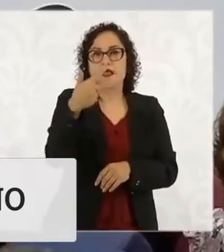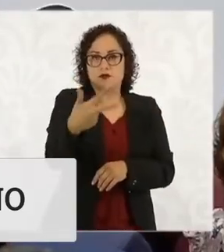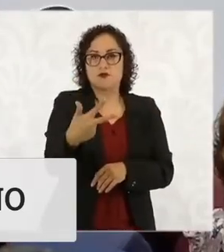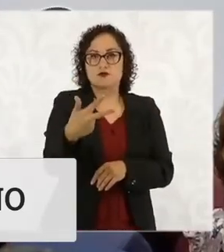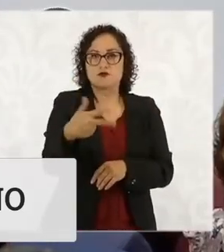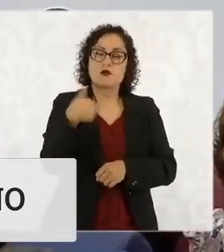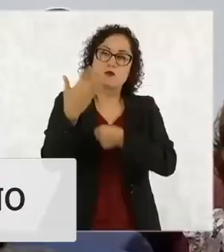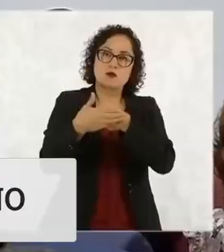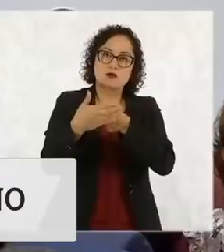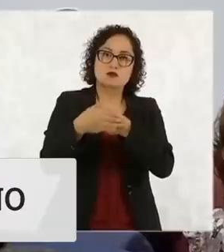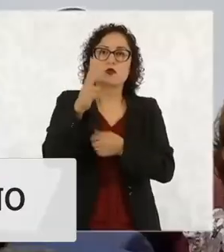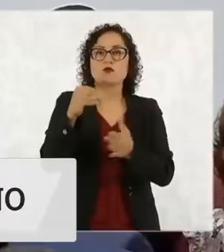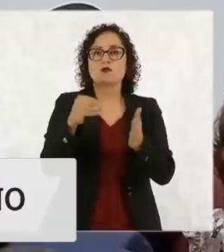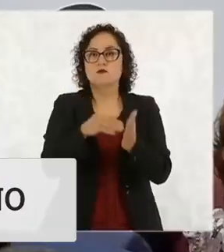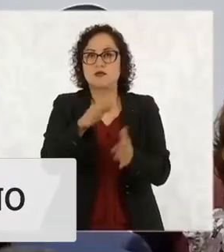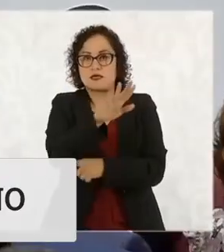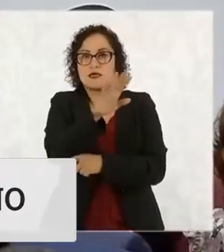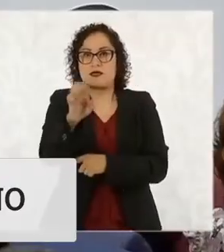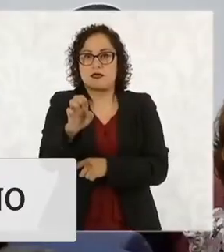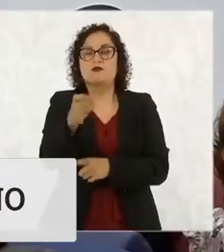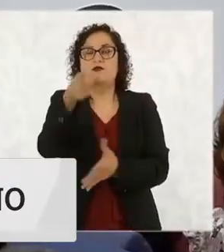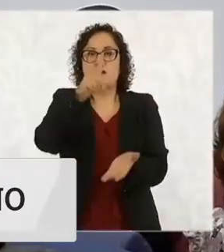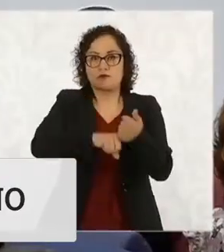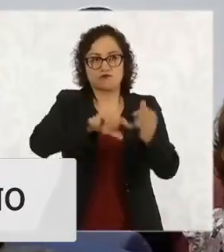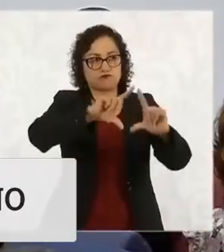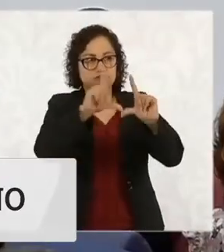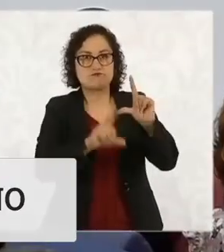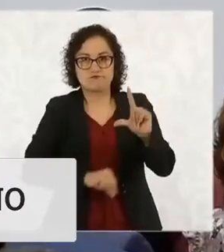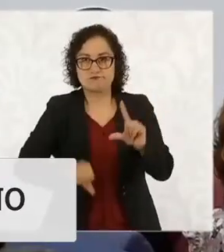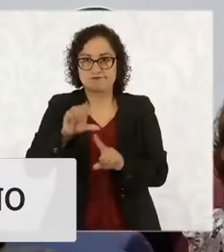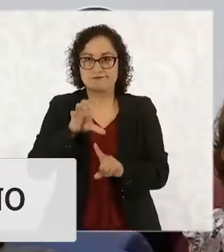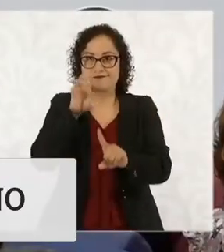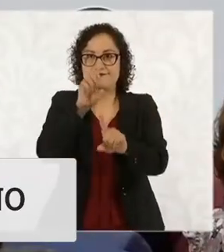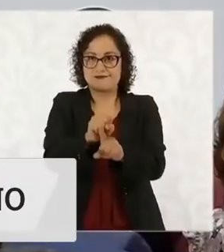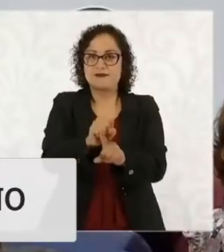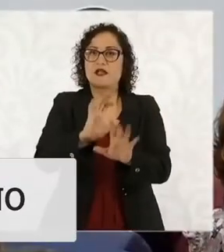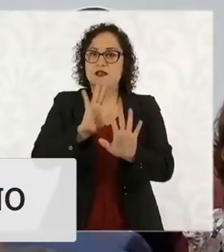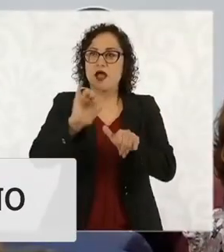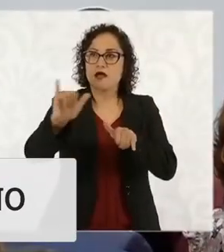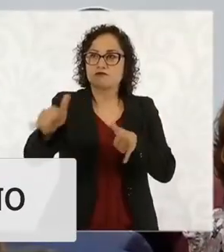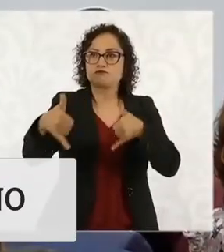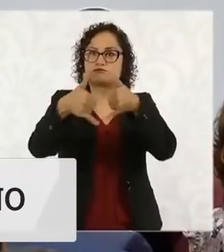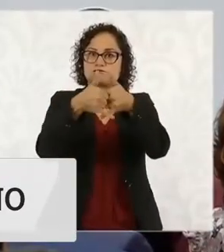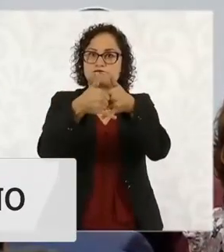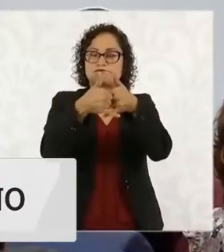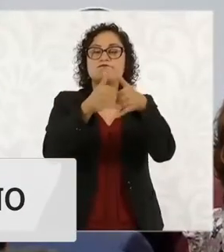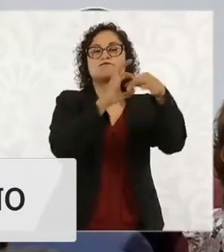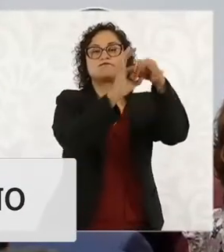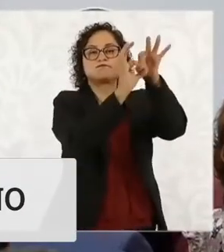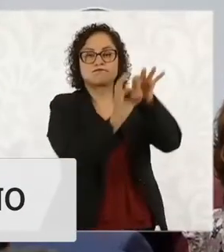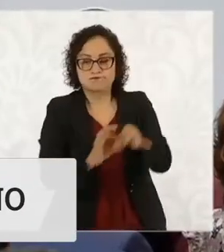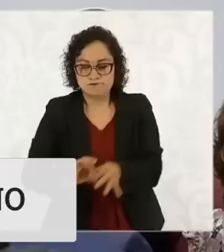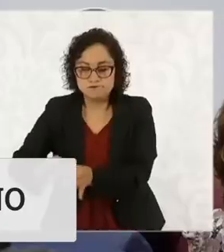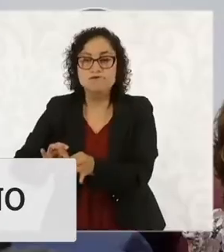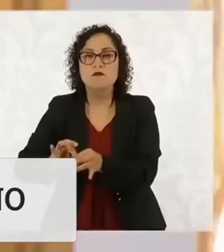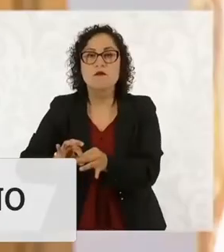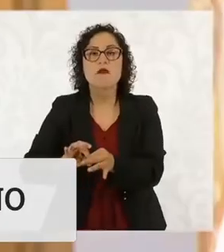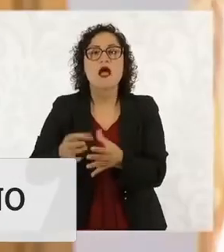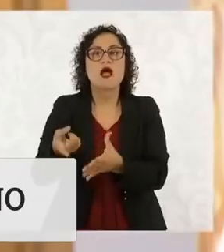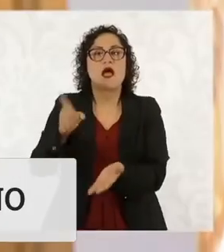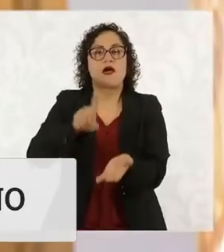2,500 que habrá en cada municipio del país y consolidamos una red de